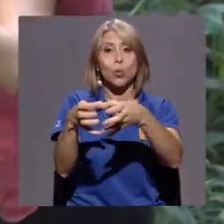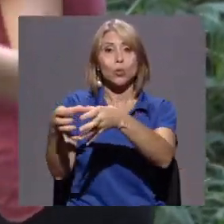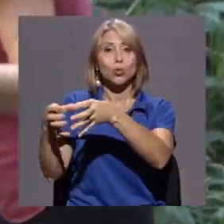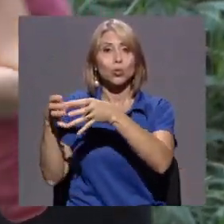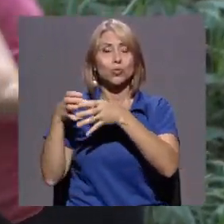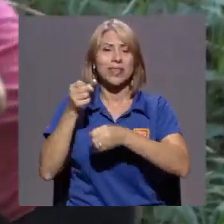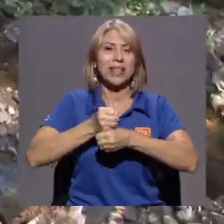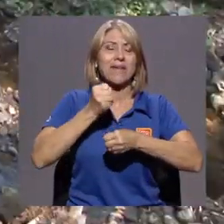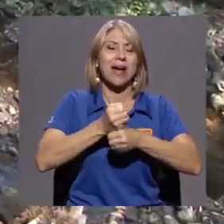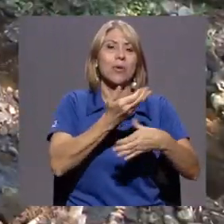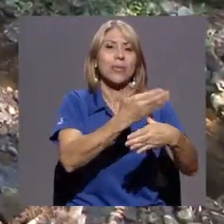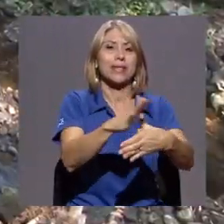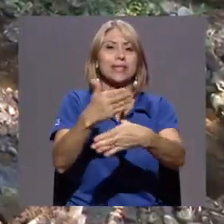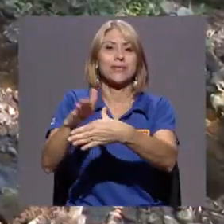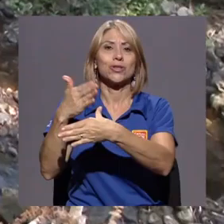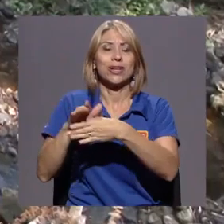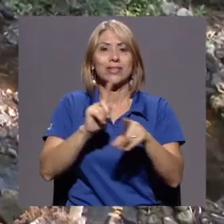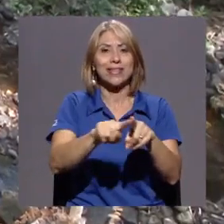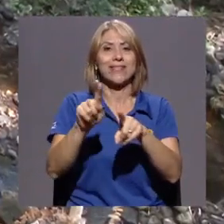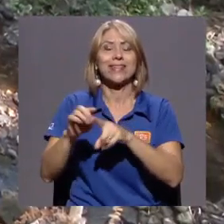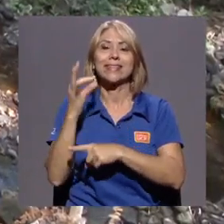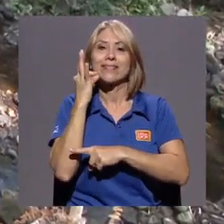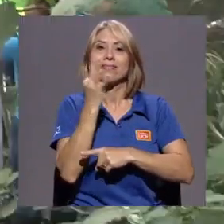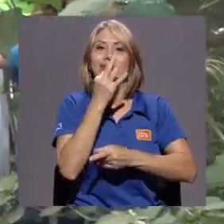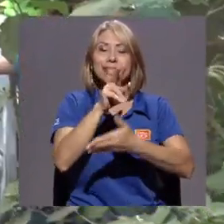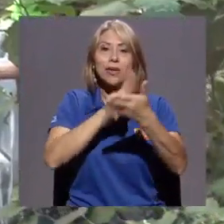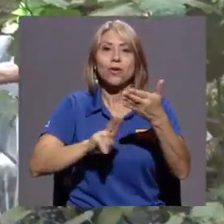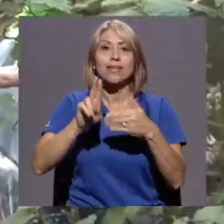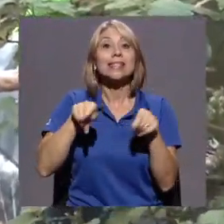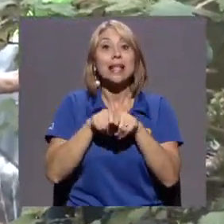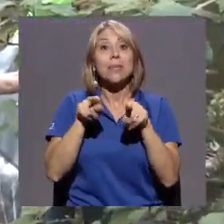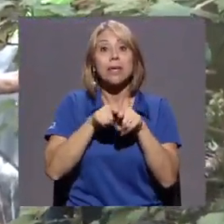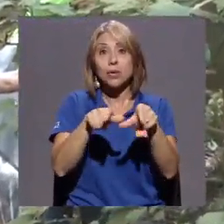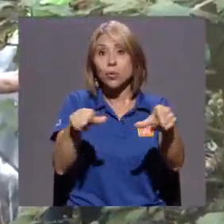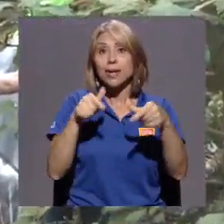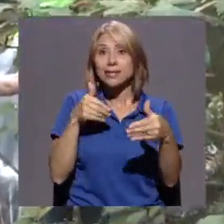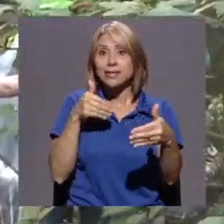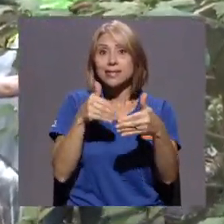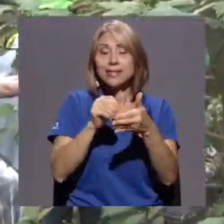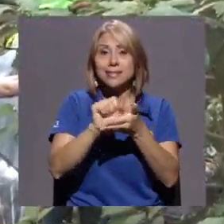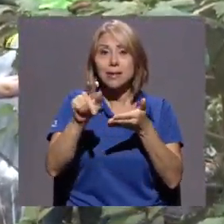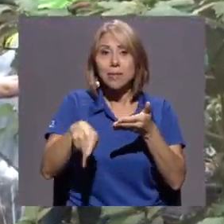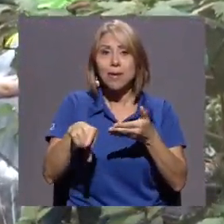su trabajo en diferentes fincas de la universidad y los alrededores de San Pedro de Montes de Oca.